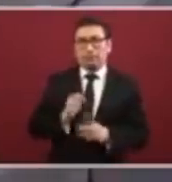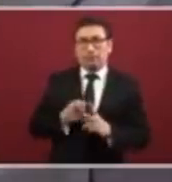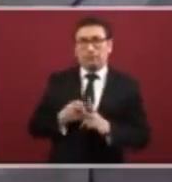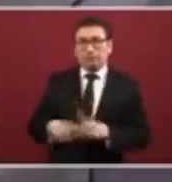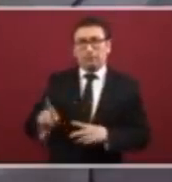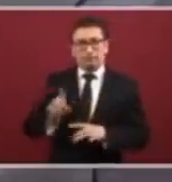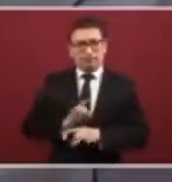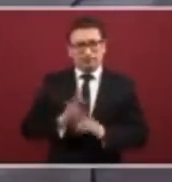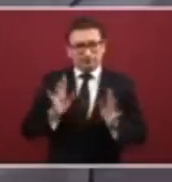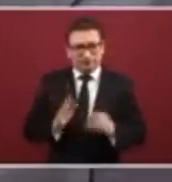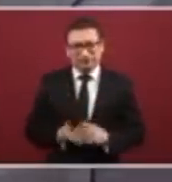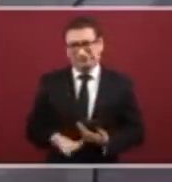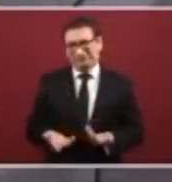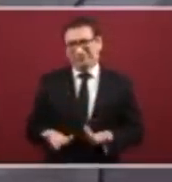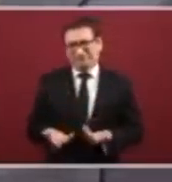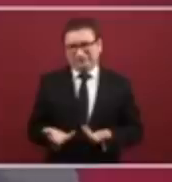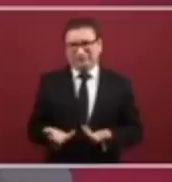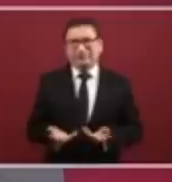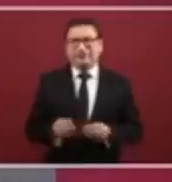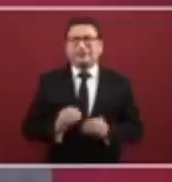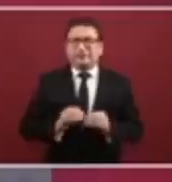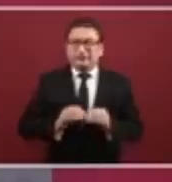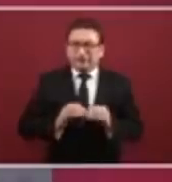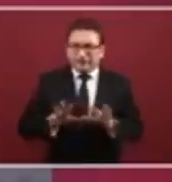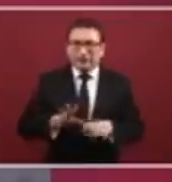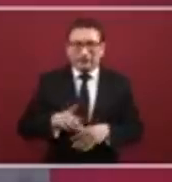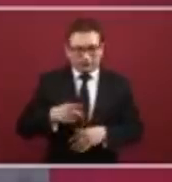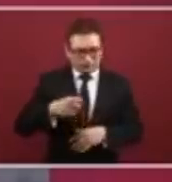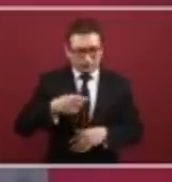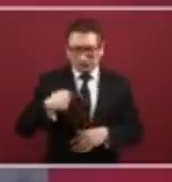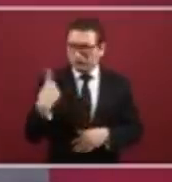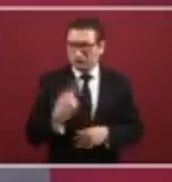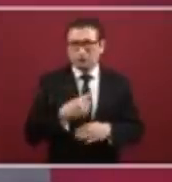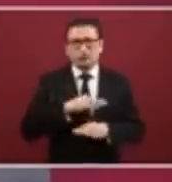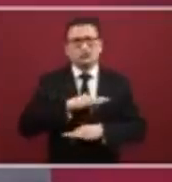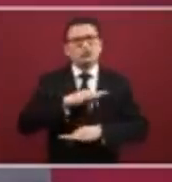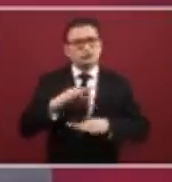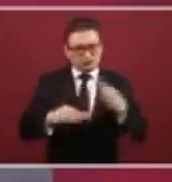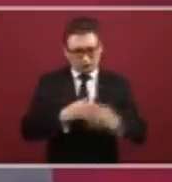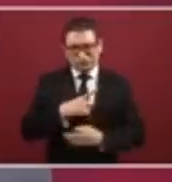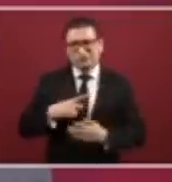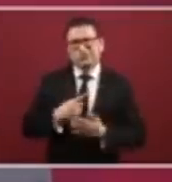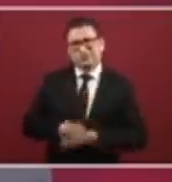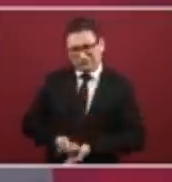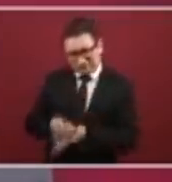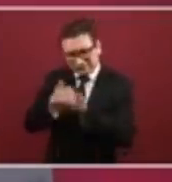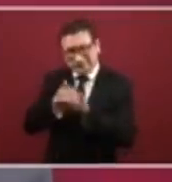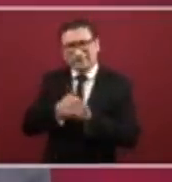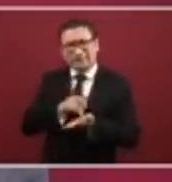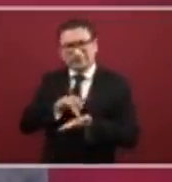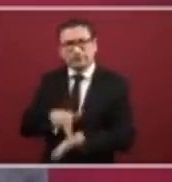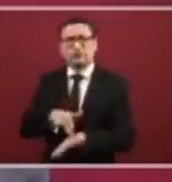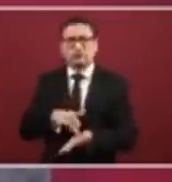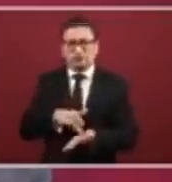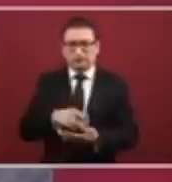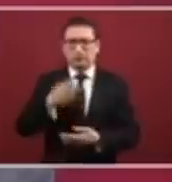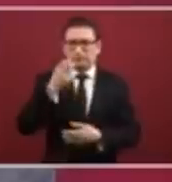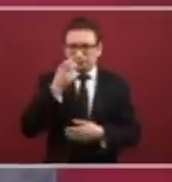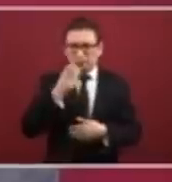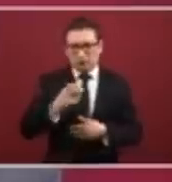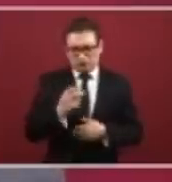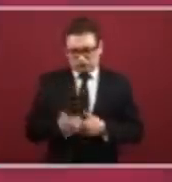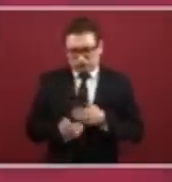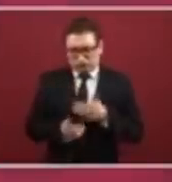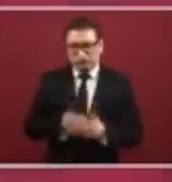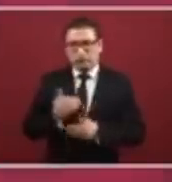Entonces, sí, tenemos todos que ayudar. Todos, todos, todos que ayudar. Y vamos